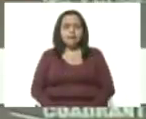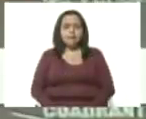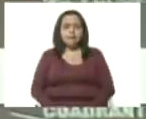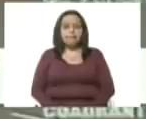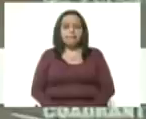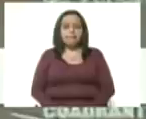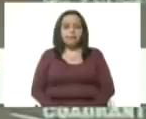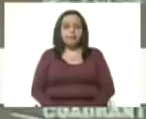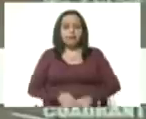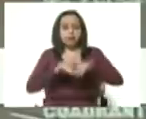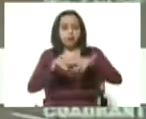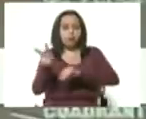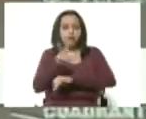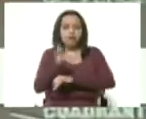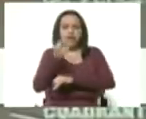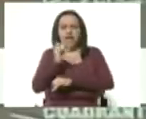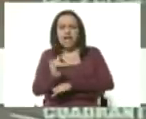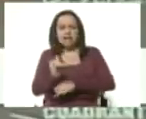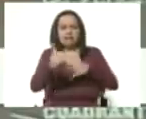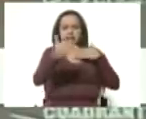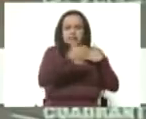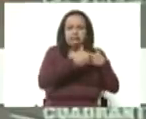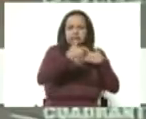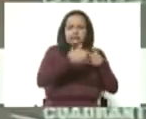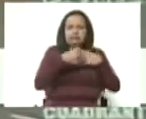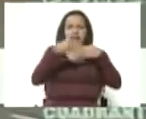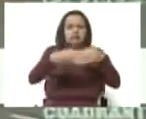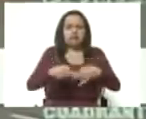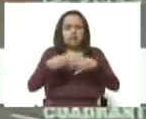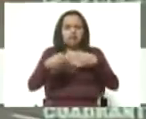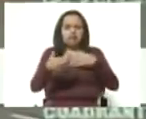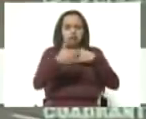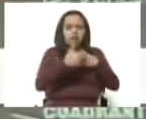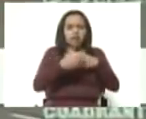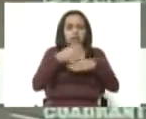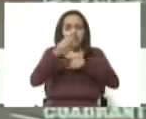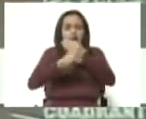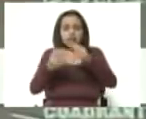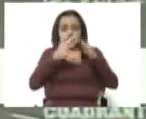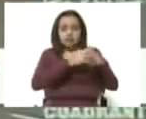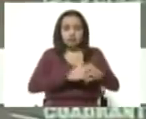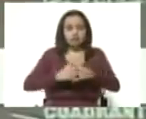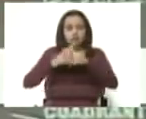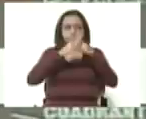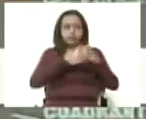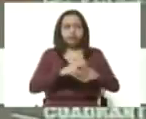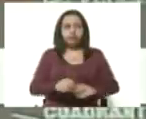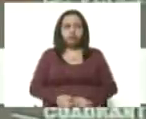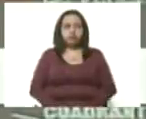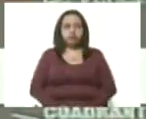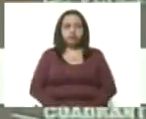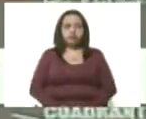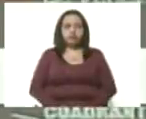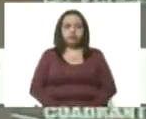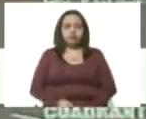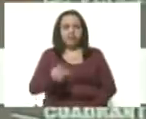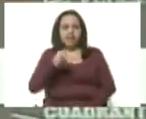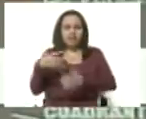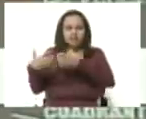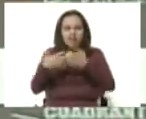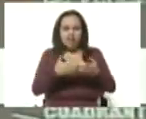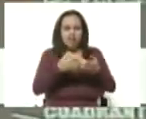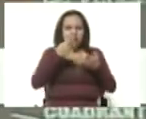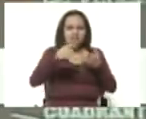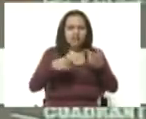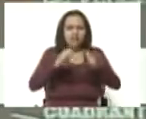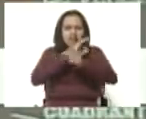en donde Venezuela está sometido a un asedio permanente por parte del Imperio norteamericano, en una guerra multiforme